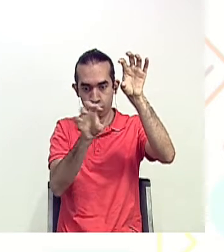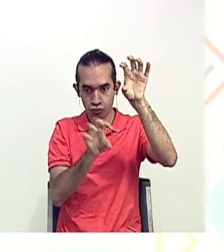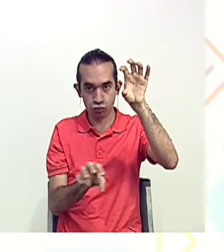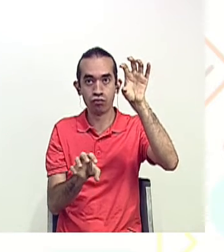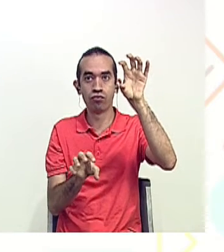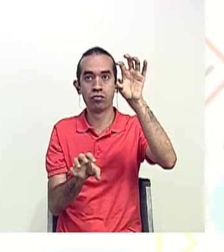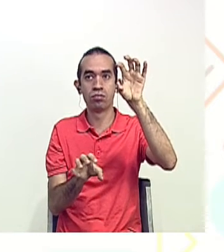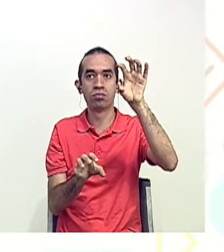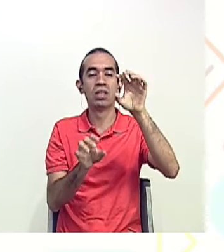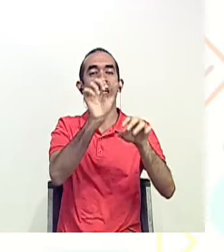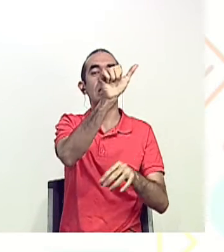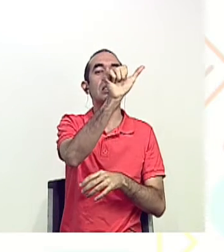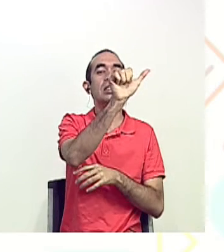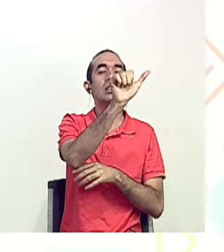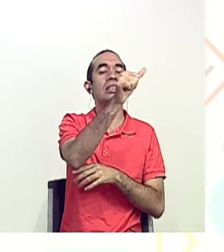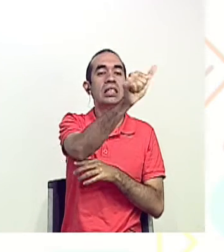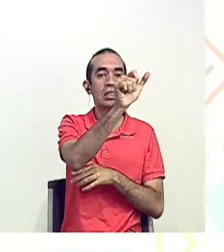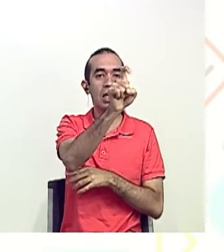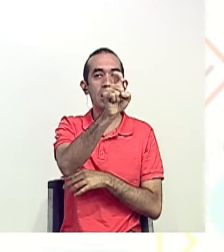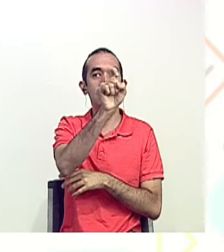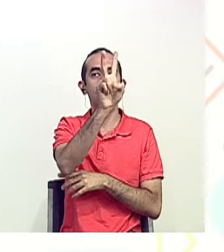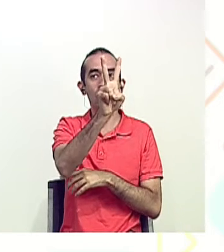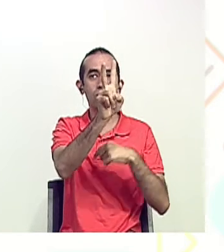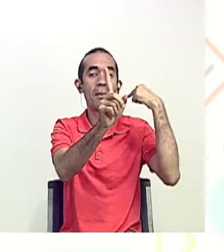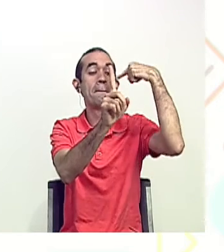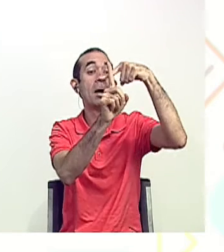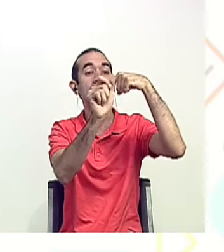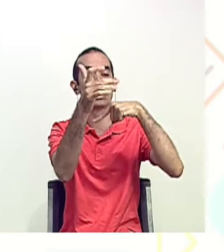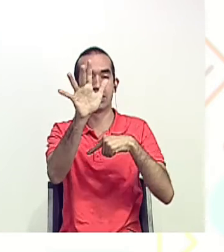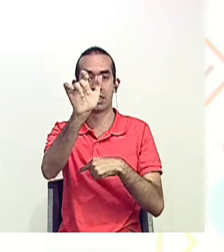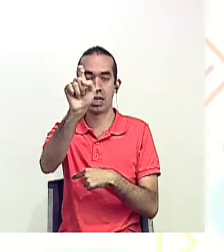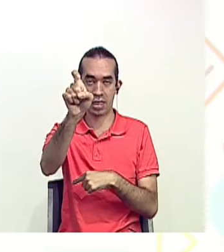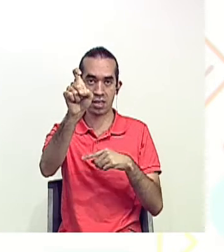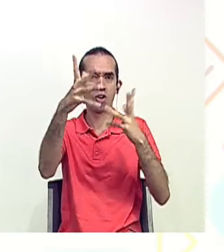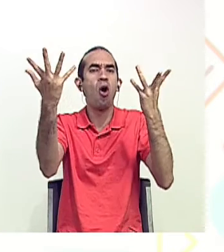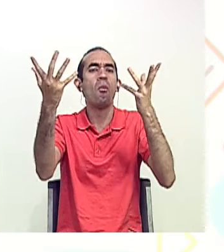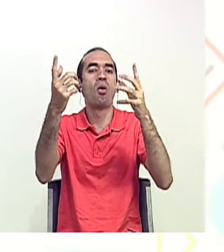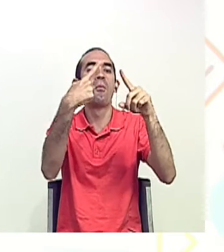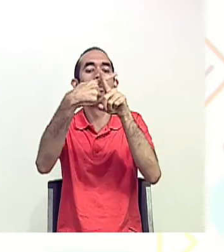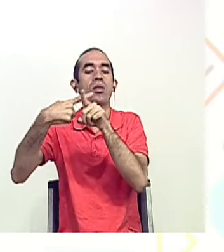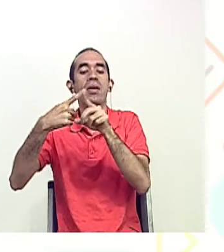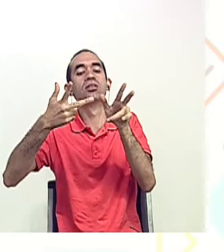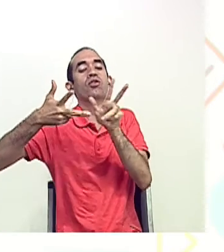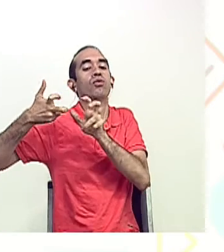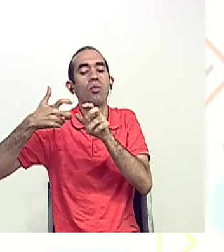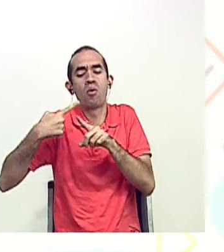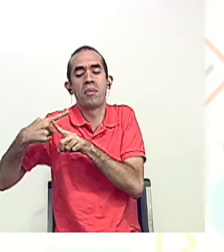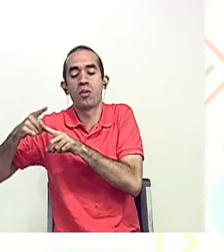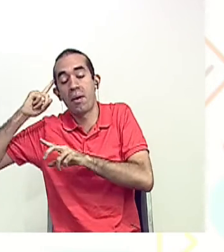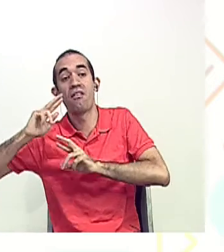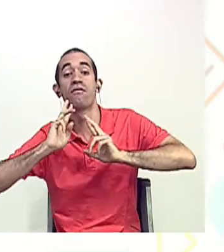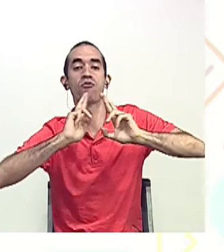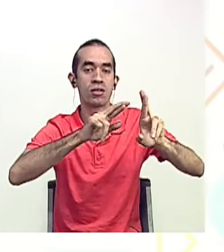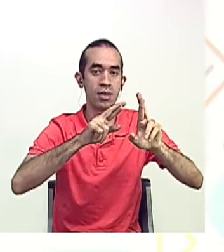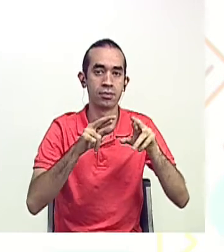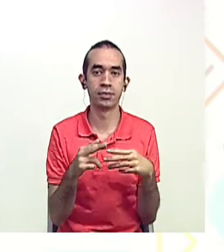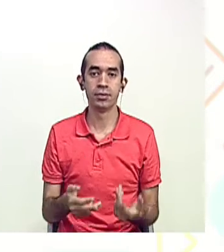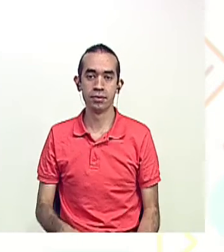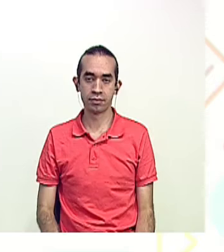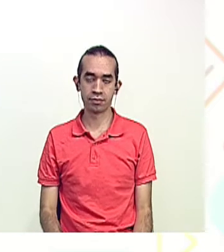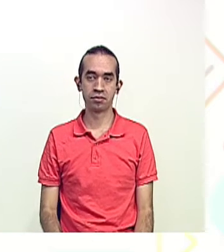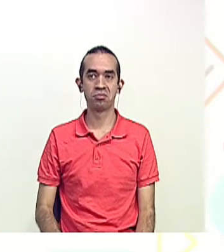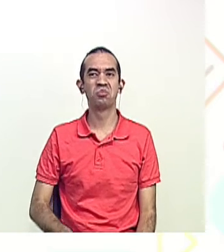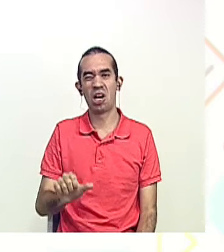expresión 10x2 más 15x. Pero antes quiero enseñarles algo. Esta es otra manera en la cual podemos